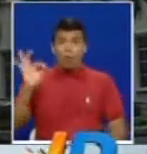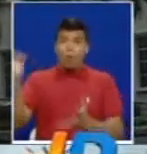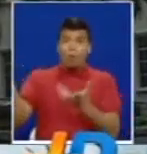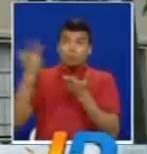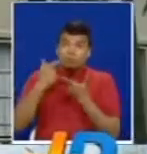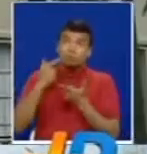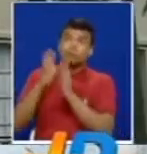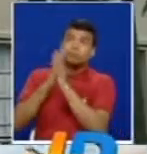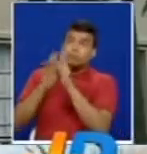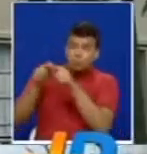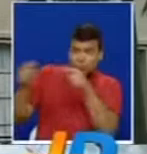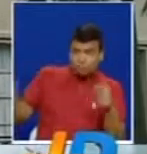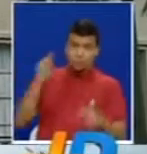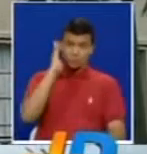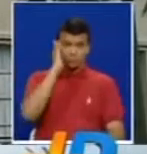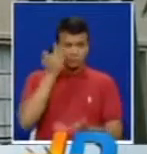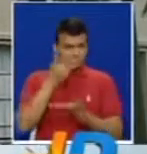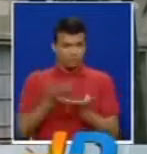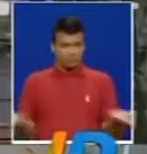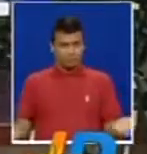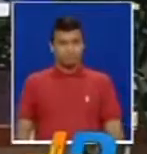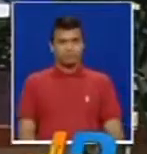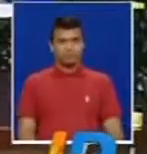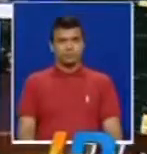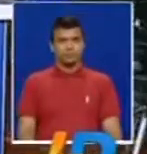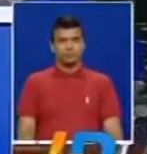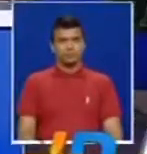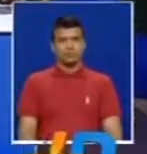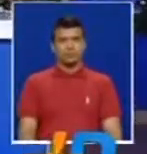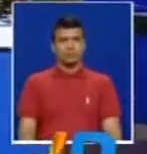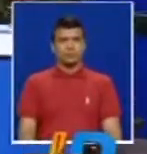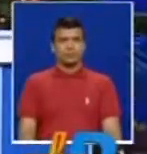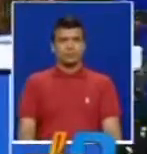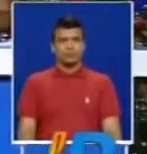al teléfono 620-2063.